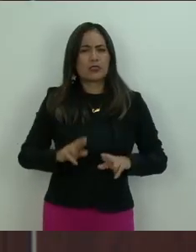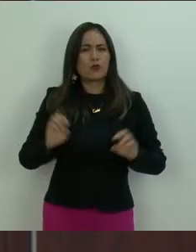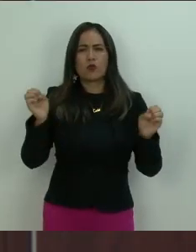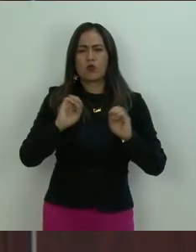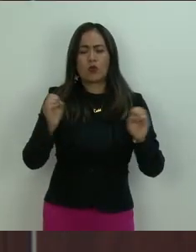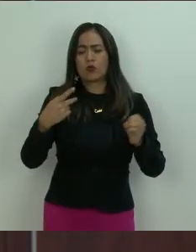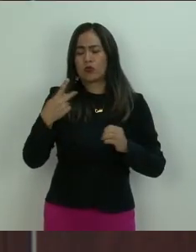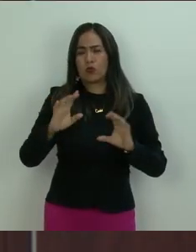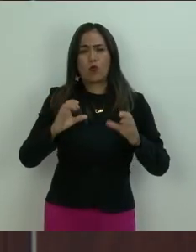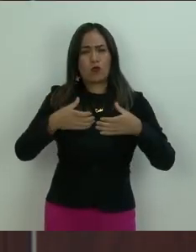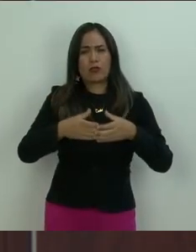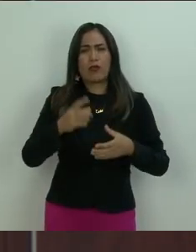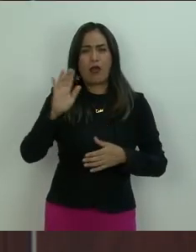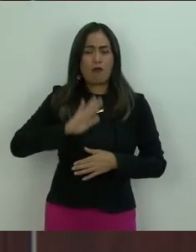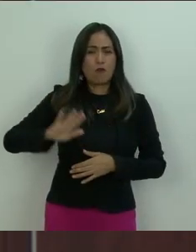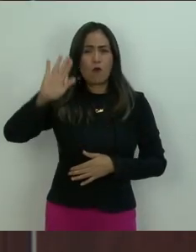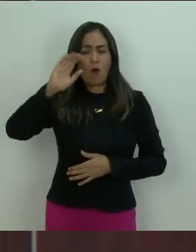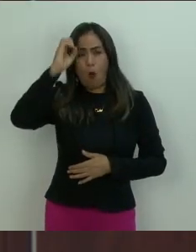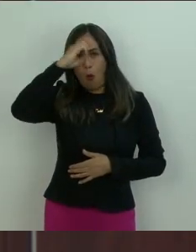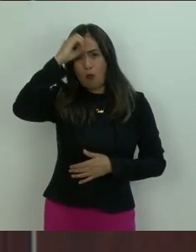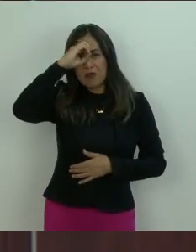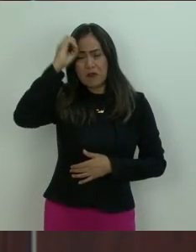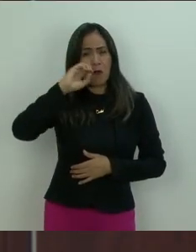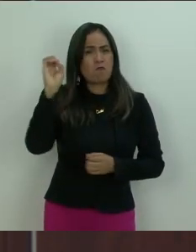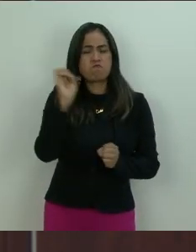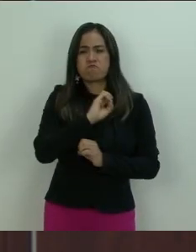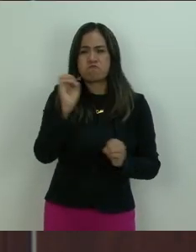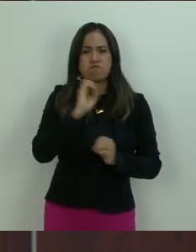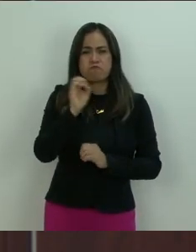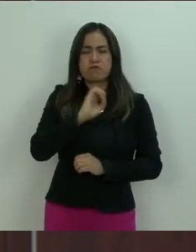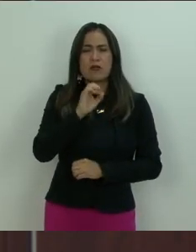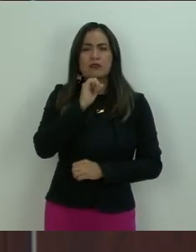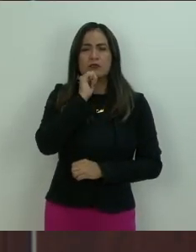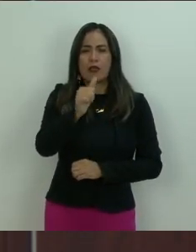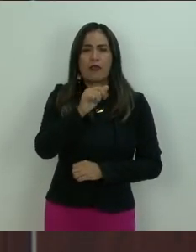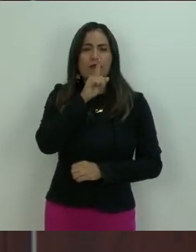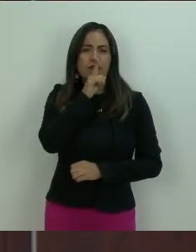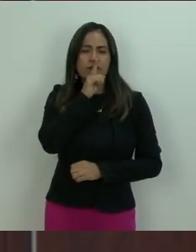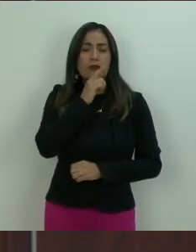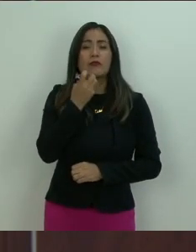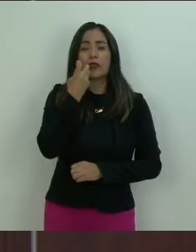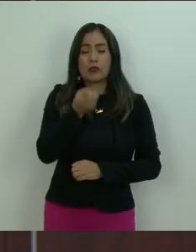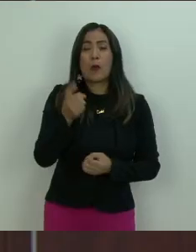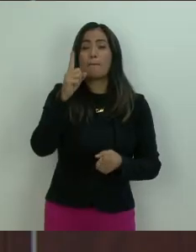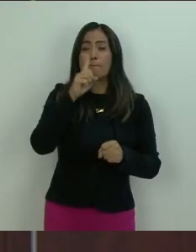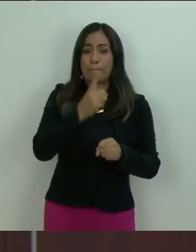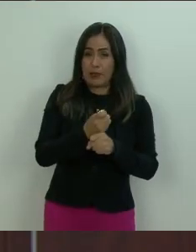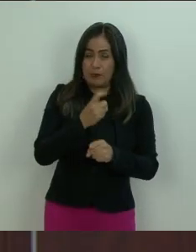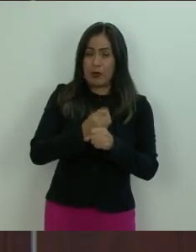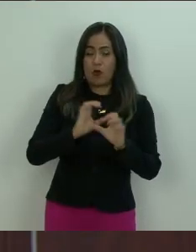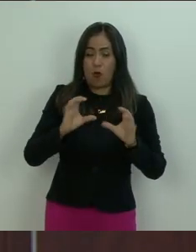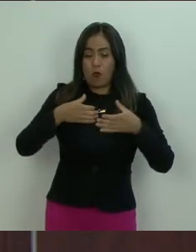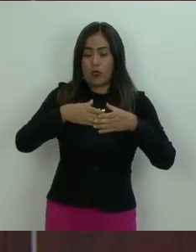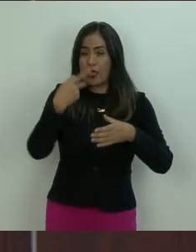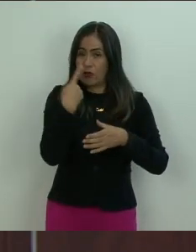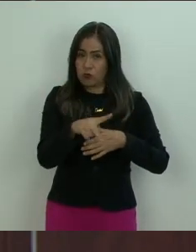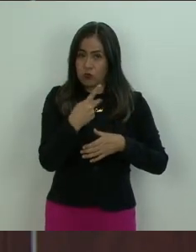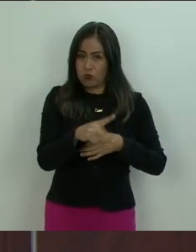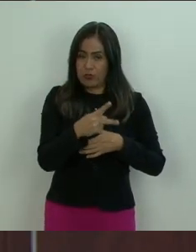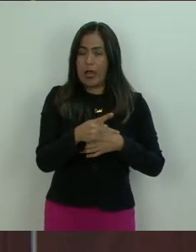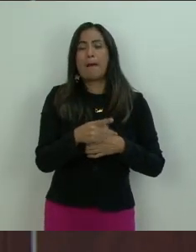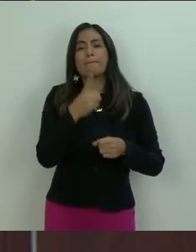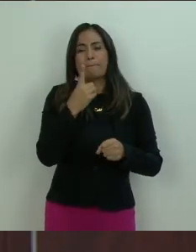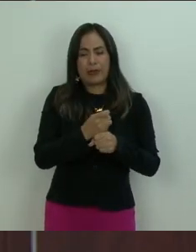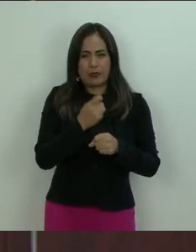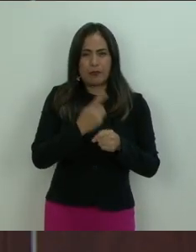sus propias comunidades. Entonces, primero tenemos que resolver eso al interior de las propias comunidades para luego ver